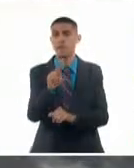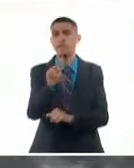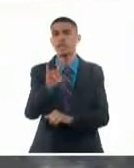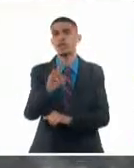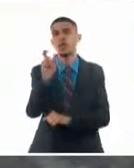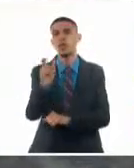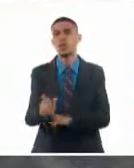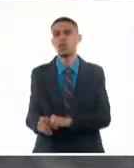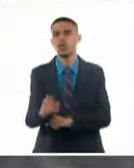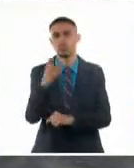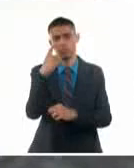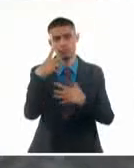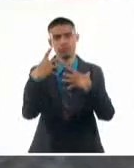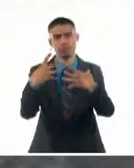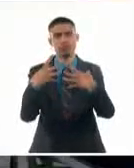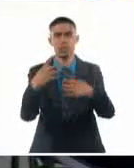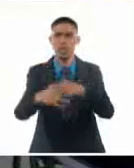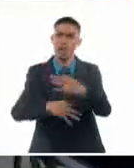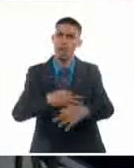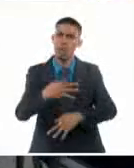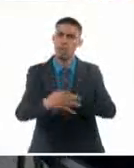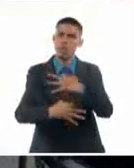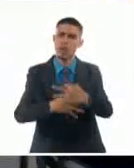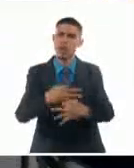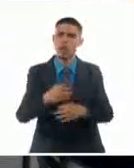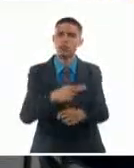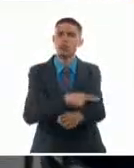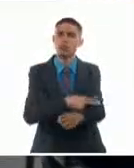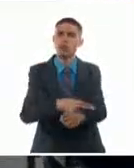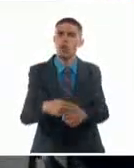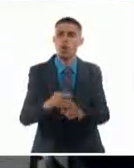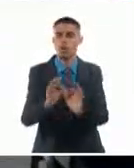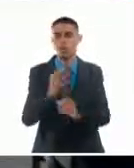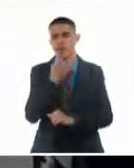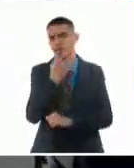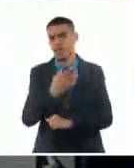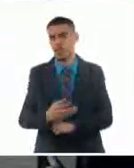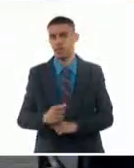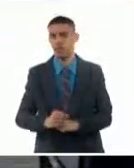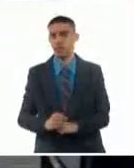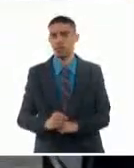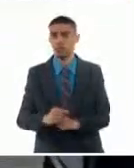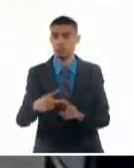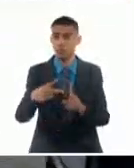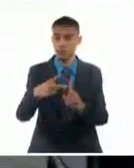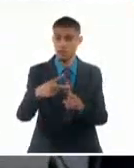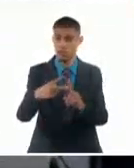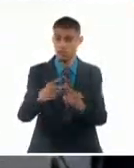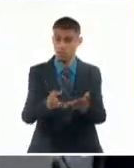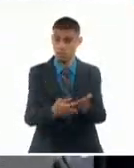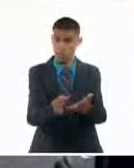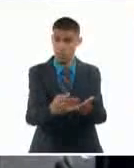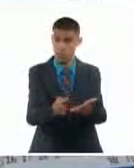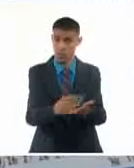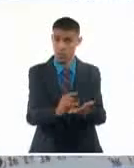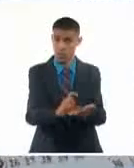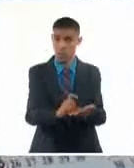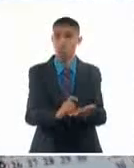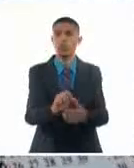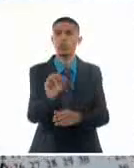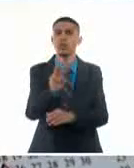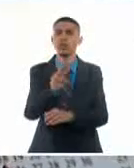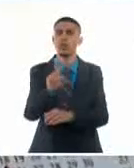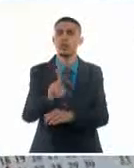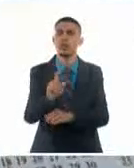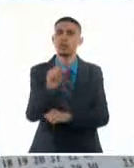personalidades hablan sobre algunas etapas de la vida del líder revolucionario y en el segundo momento, 31 entrevistas se aproximan a